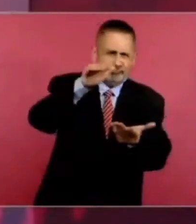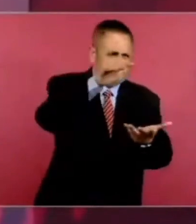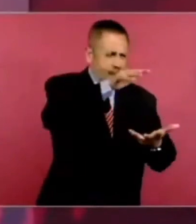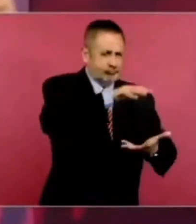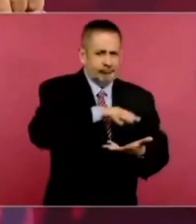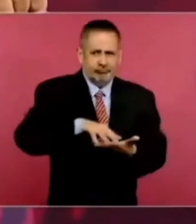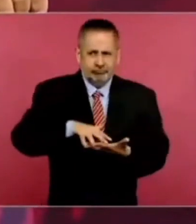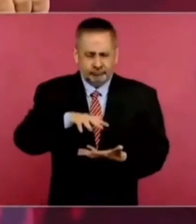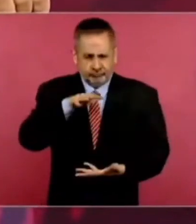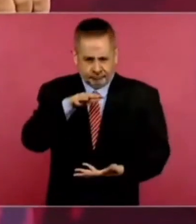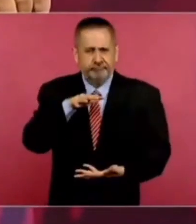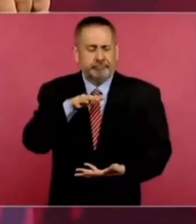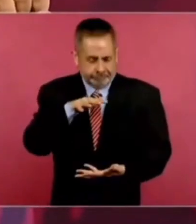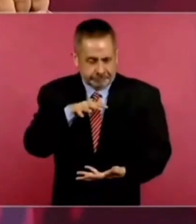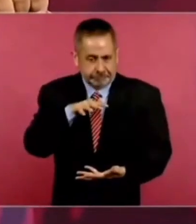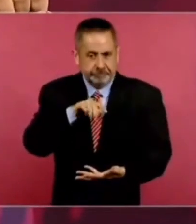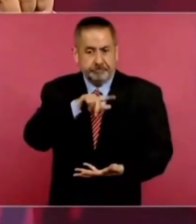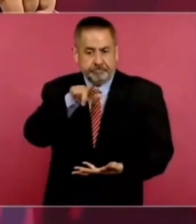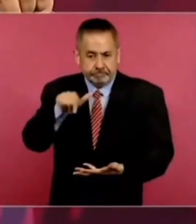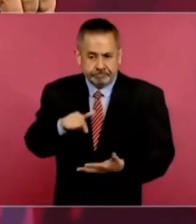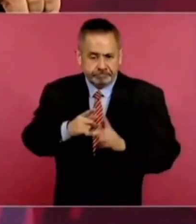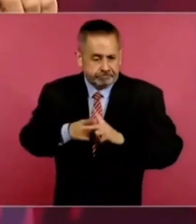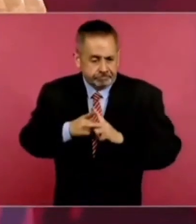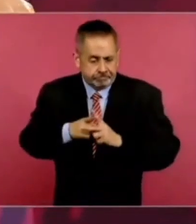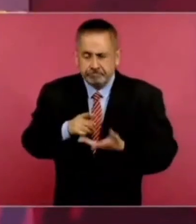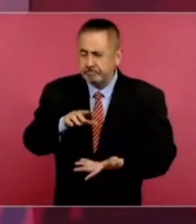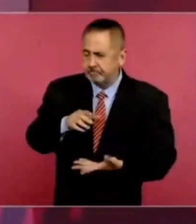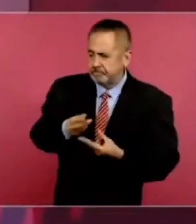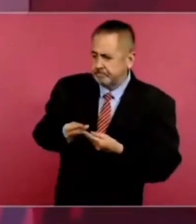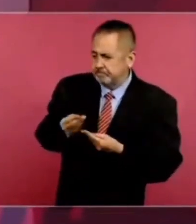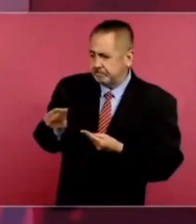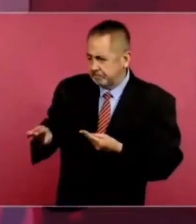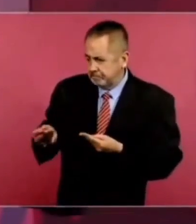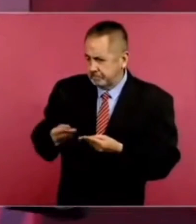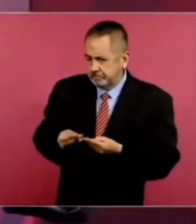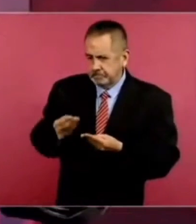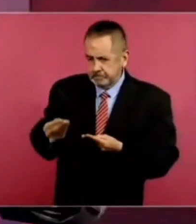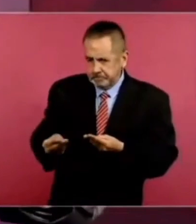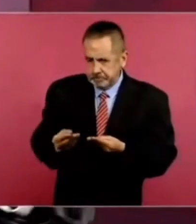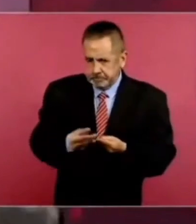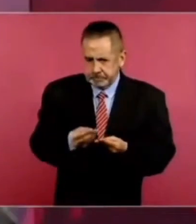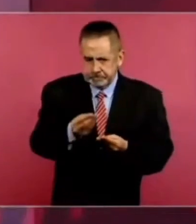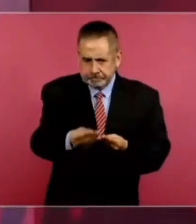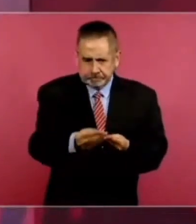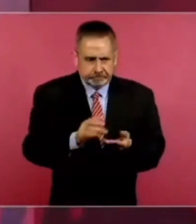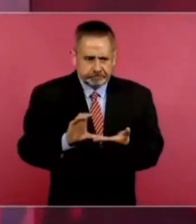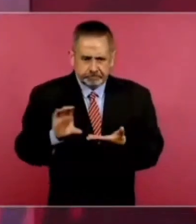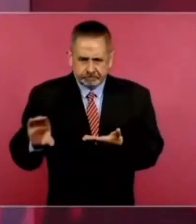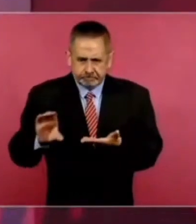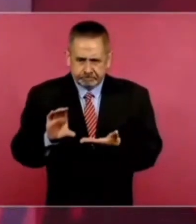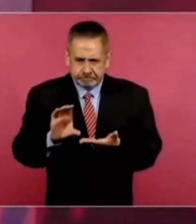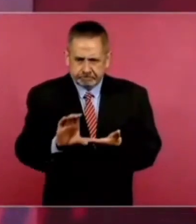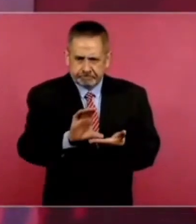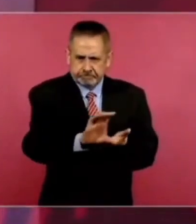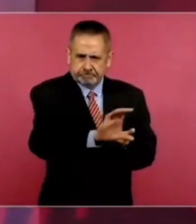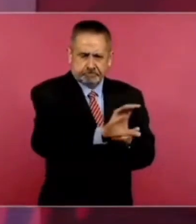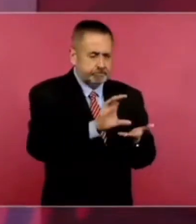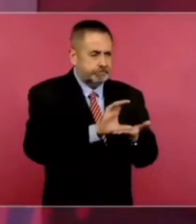luego, mediante una fórmula, les entrega a los estados un porcentaje,